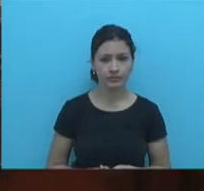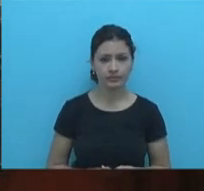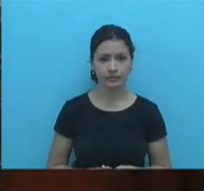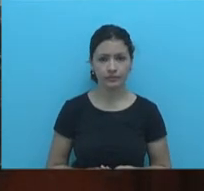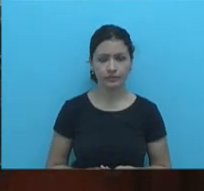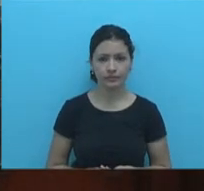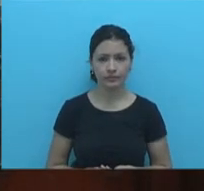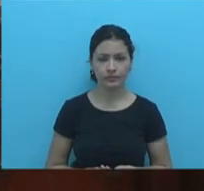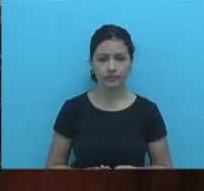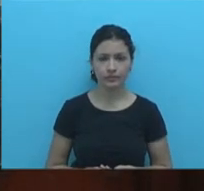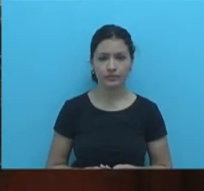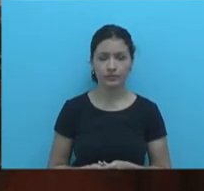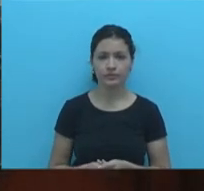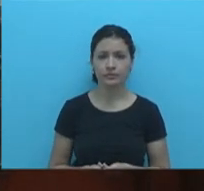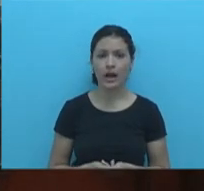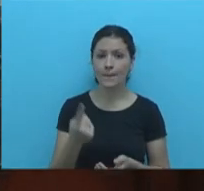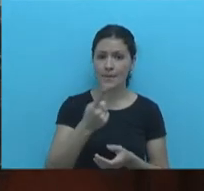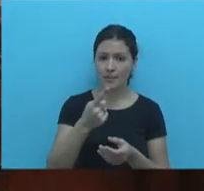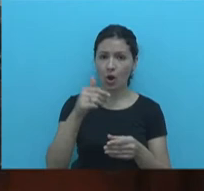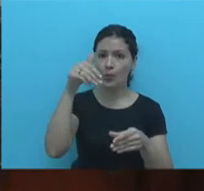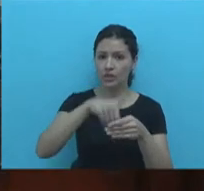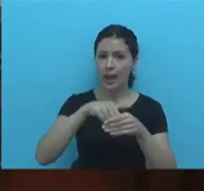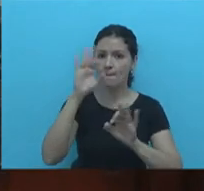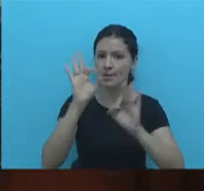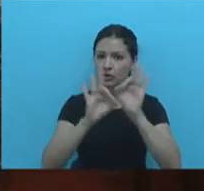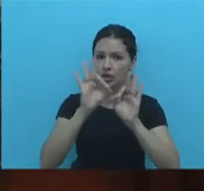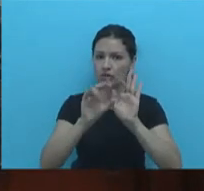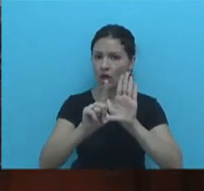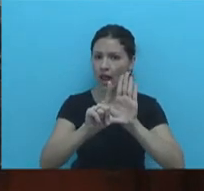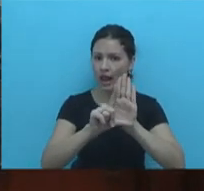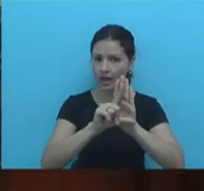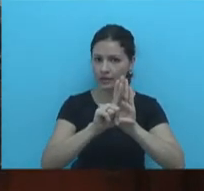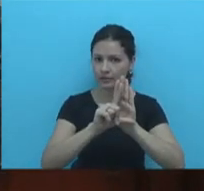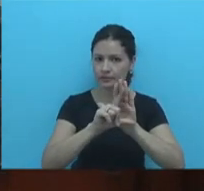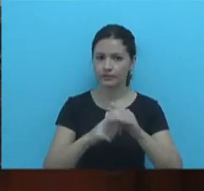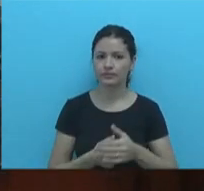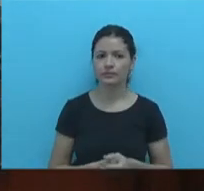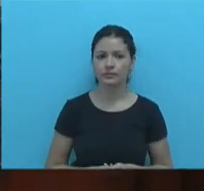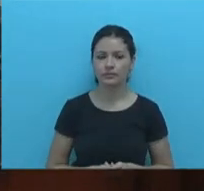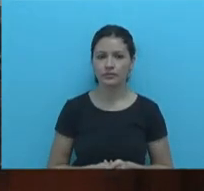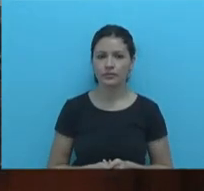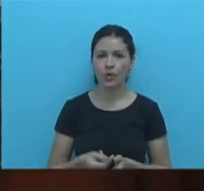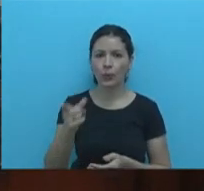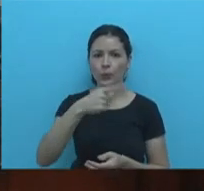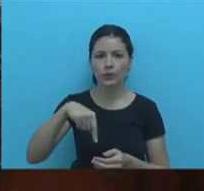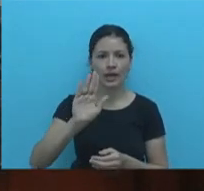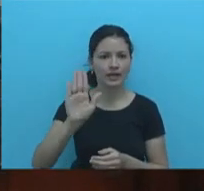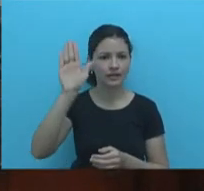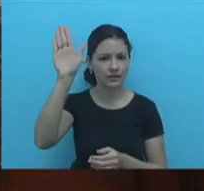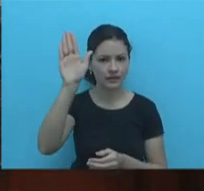Bueno, voy a poner en votación el proyecto de ley. Sí, deben levantar la mano, mano alzada